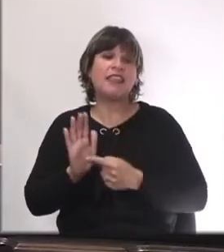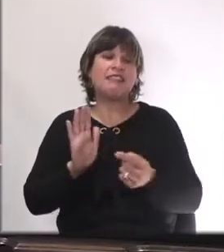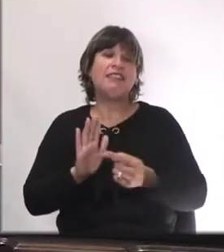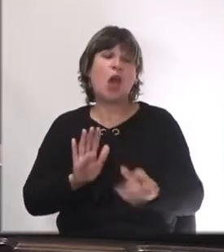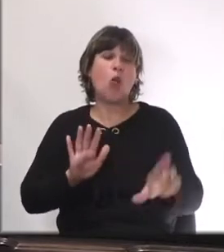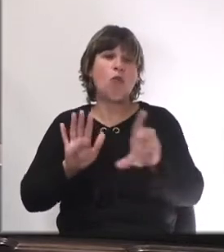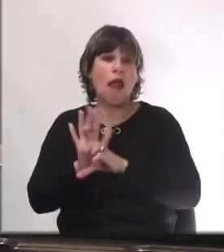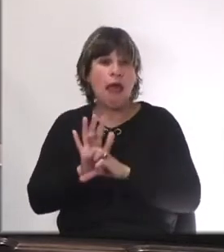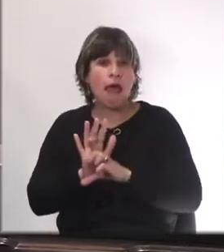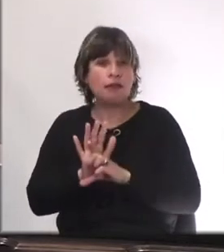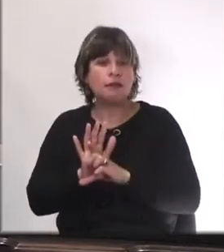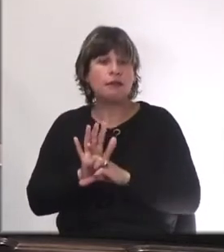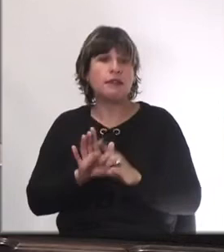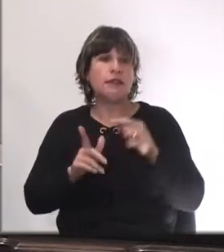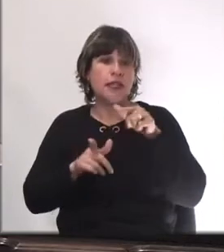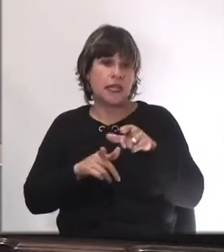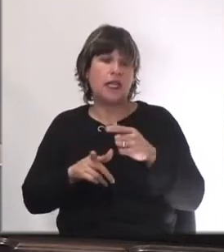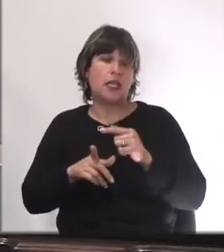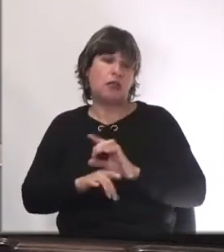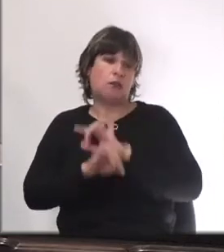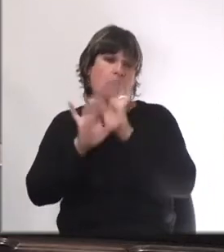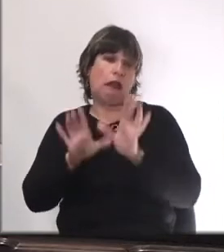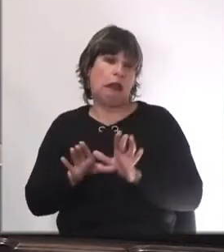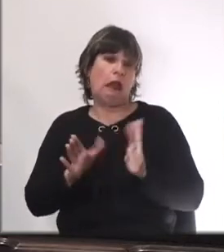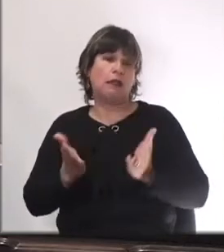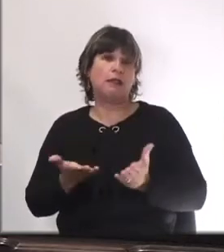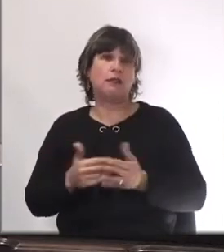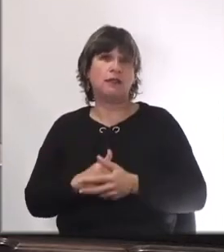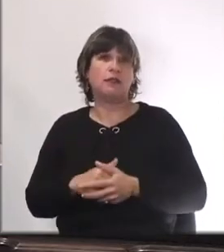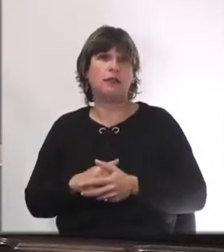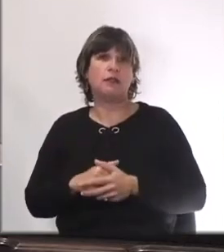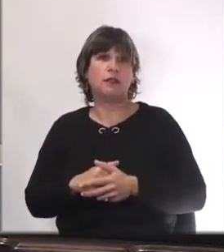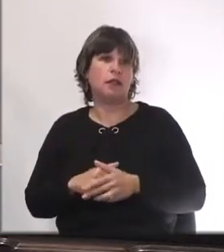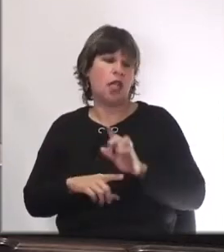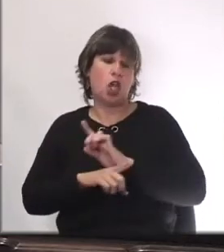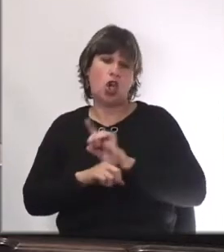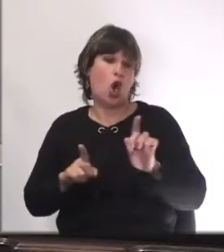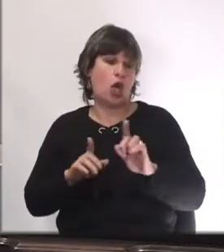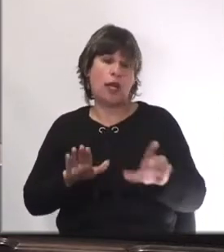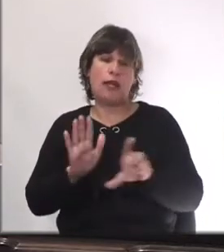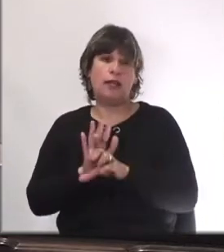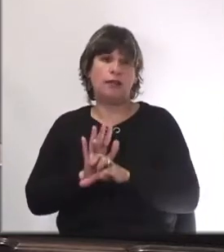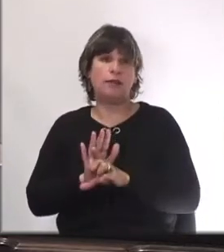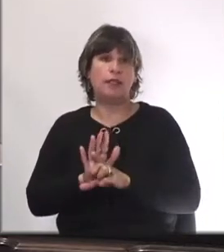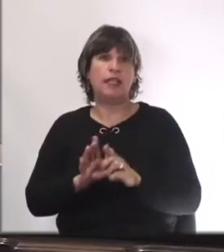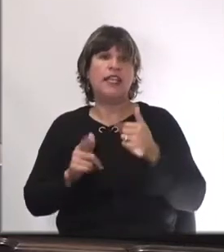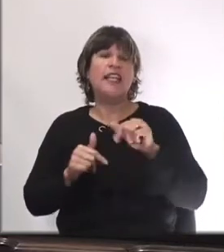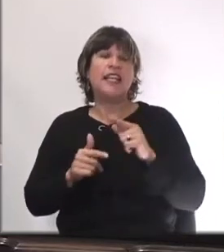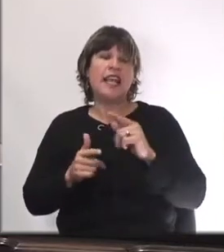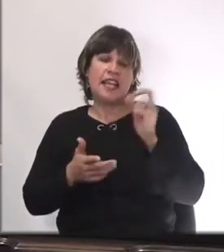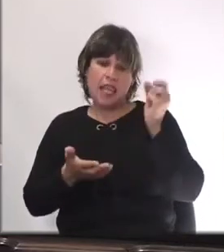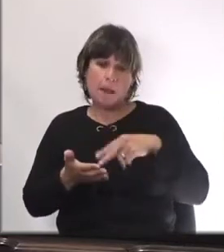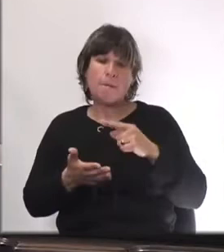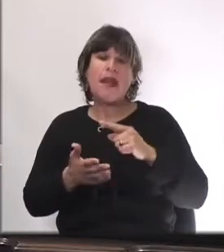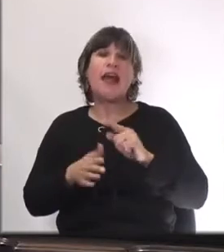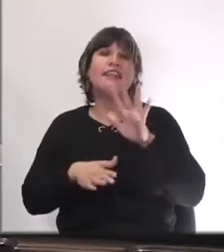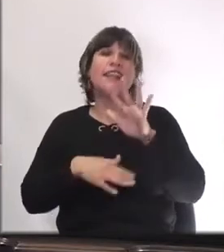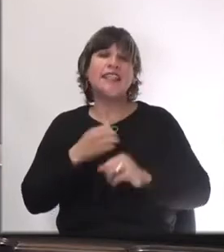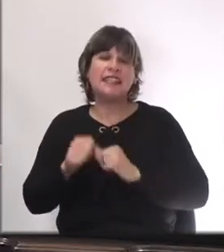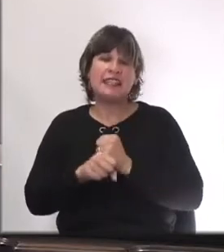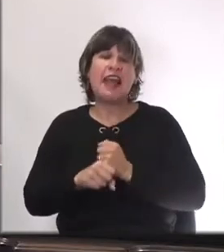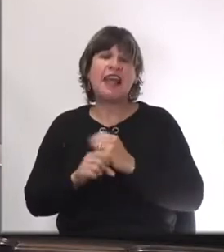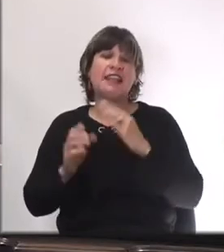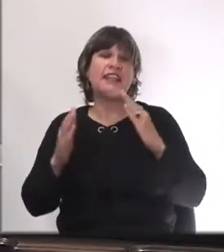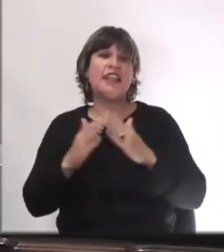una medida que claramente es ilegal. Y el plan quinquenal de viviendas